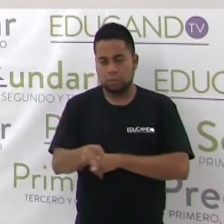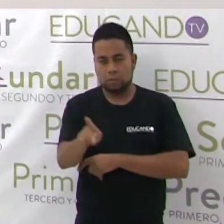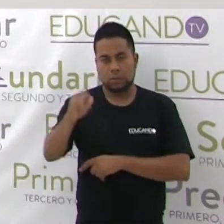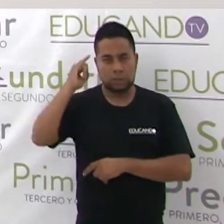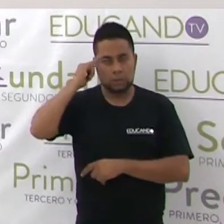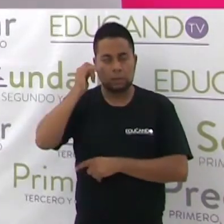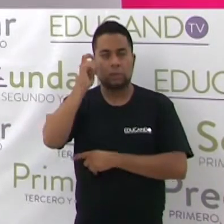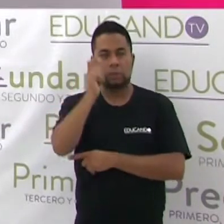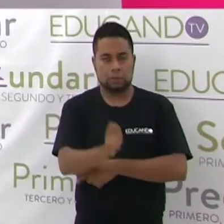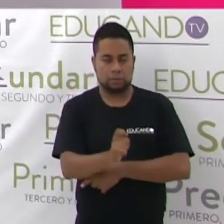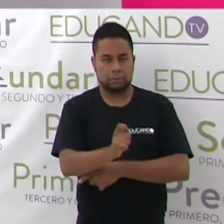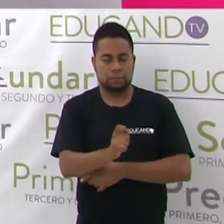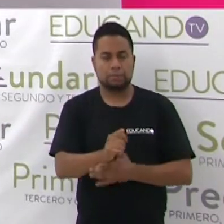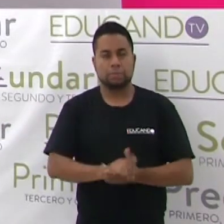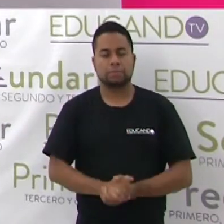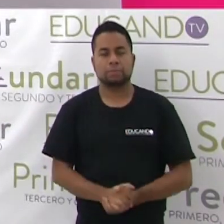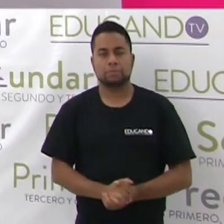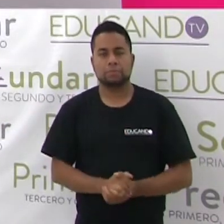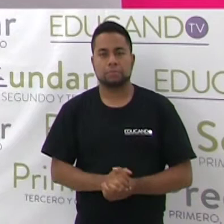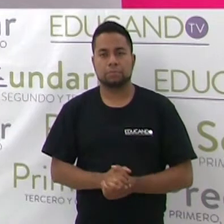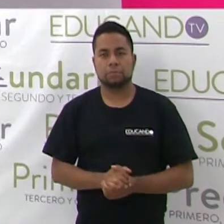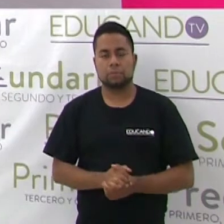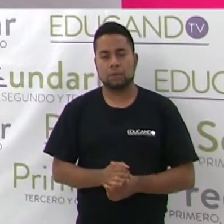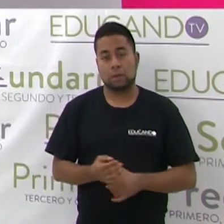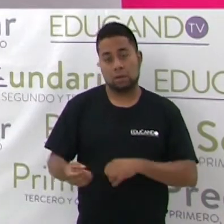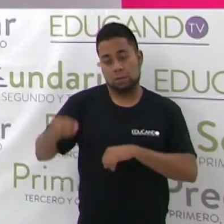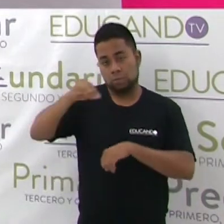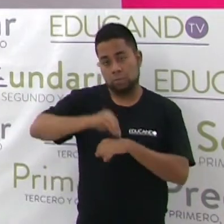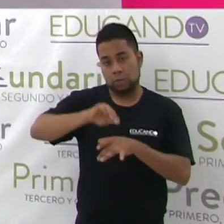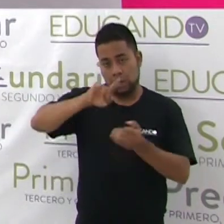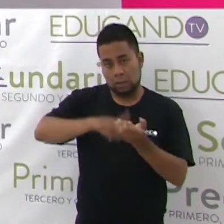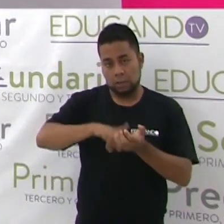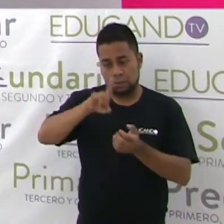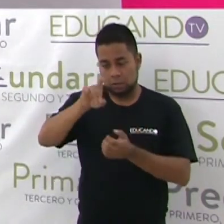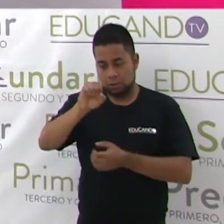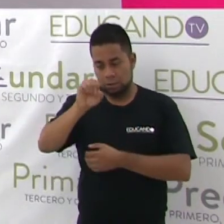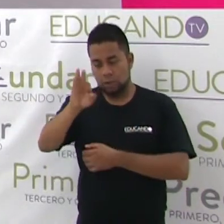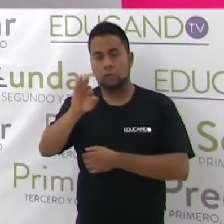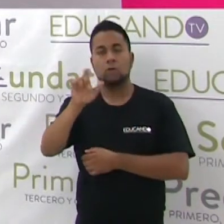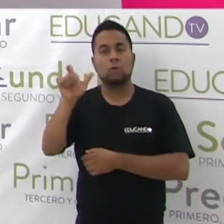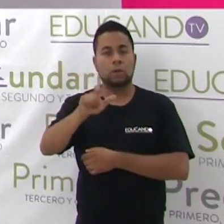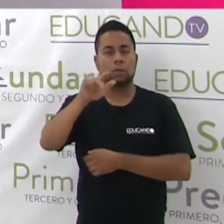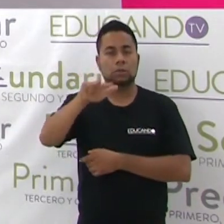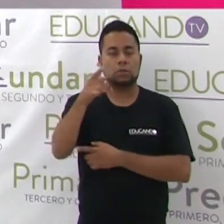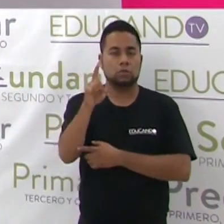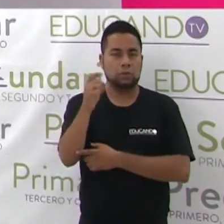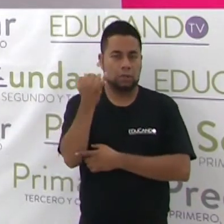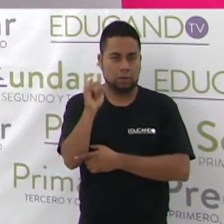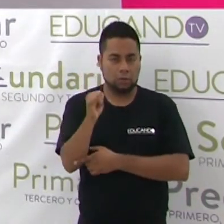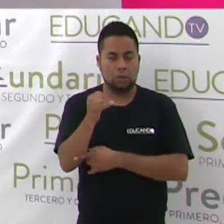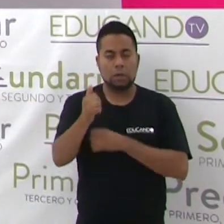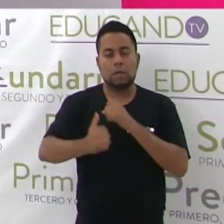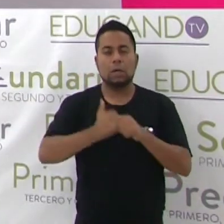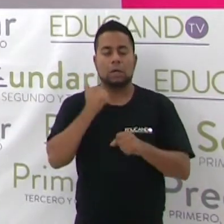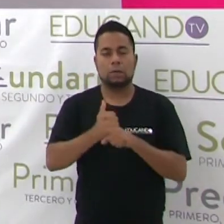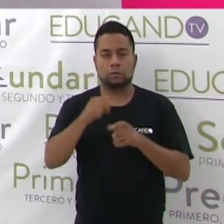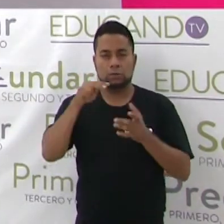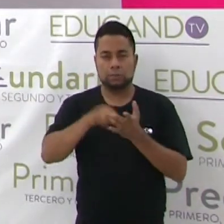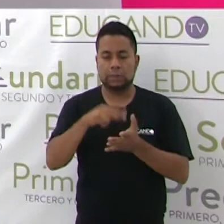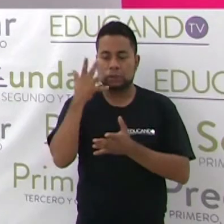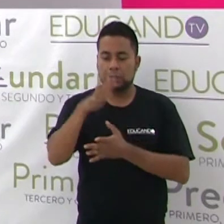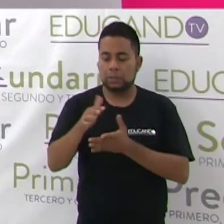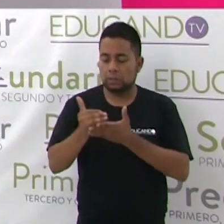Indígenas, que se pone en el Diario Oficial de la Federación el 18 de junio del